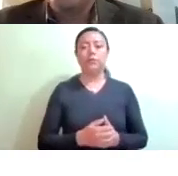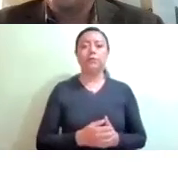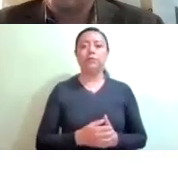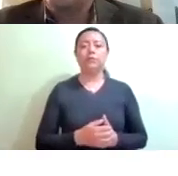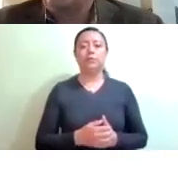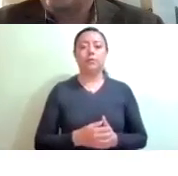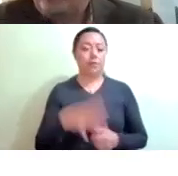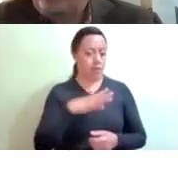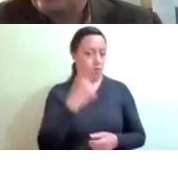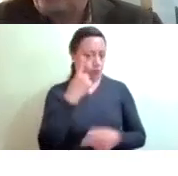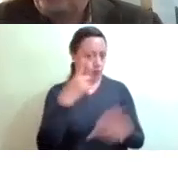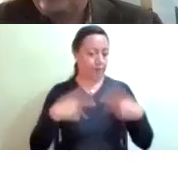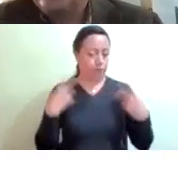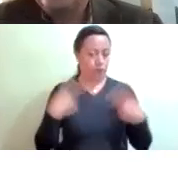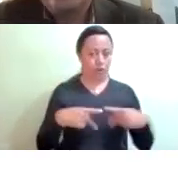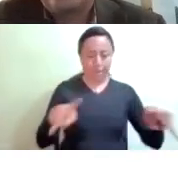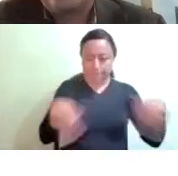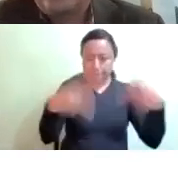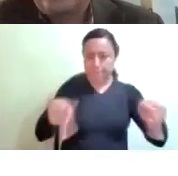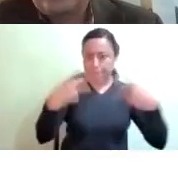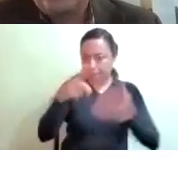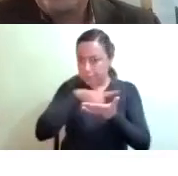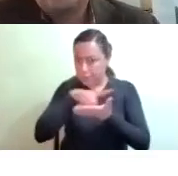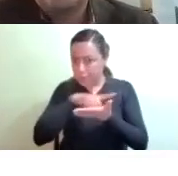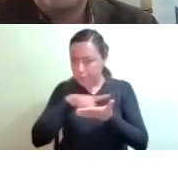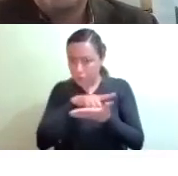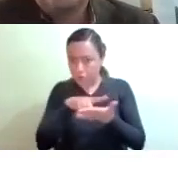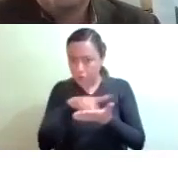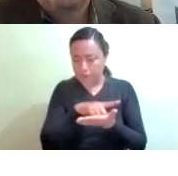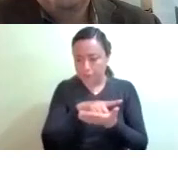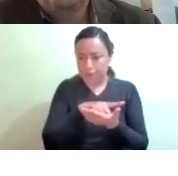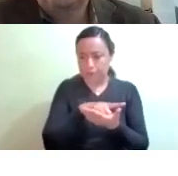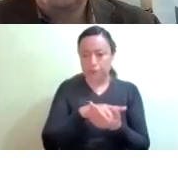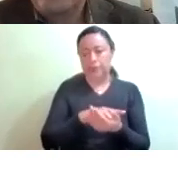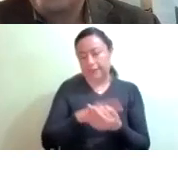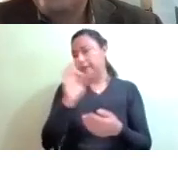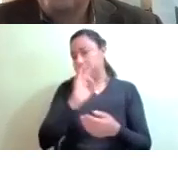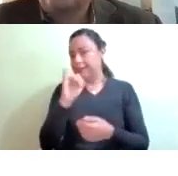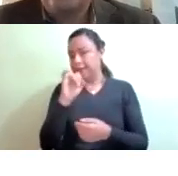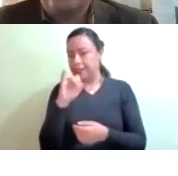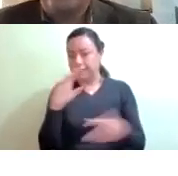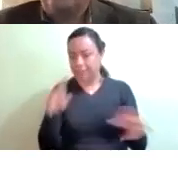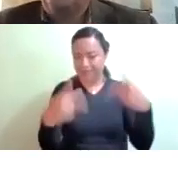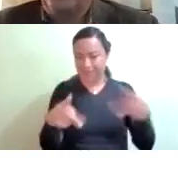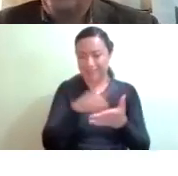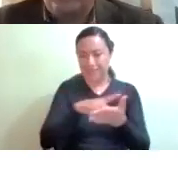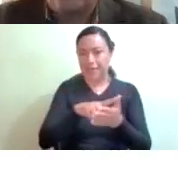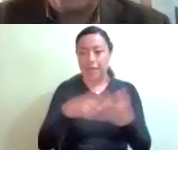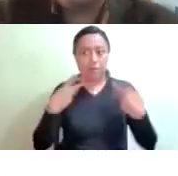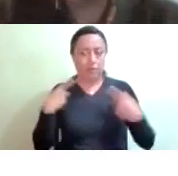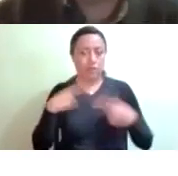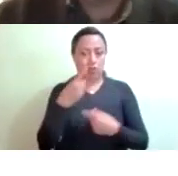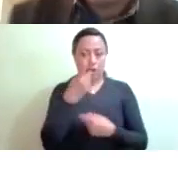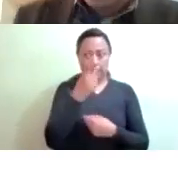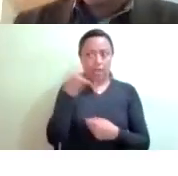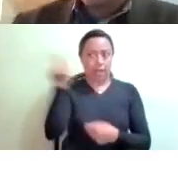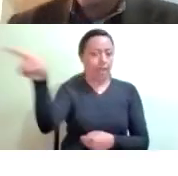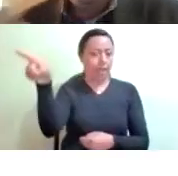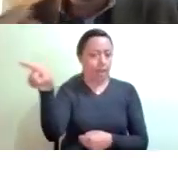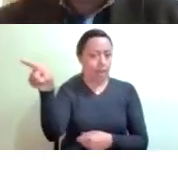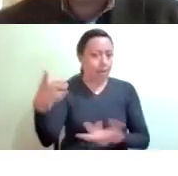motivo de la detención. Por ejemplo, en Chihuahua, en Cuauhtémoc, les decía yo, se da el delito